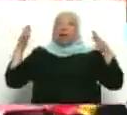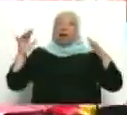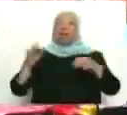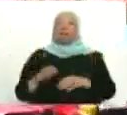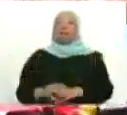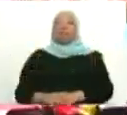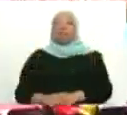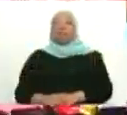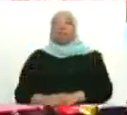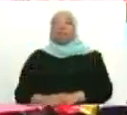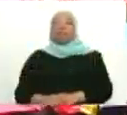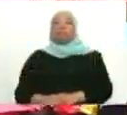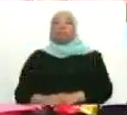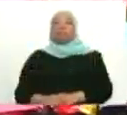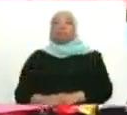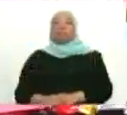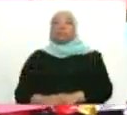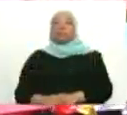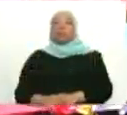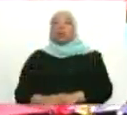Lima Blanco,